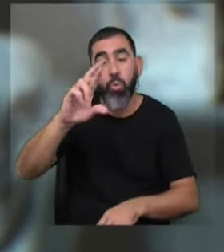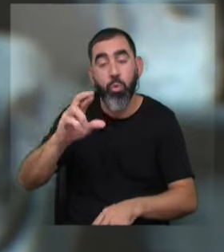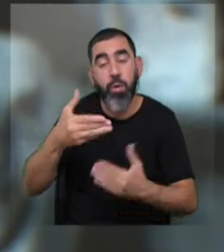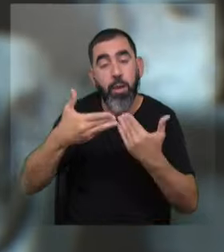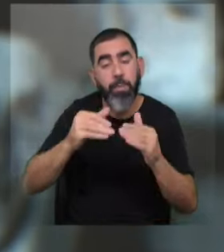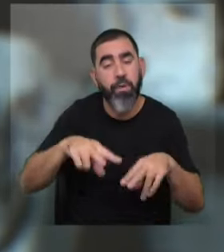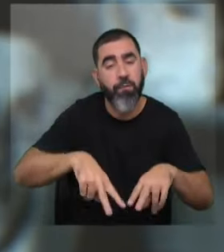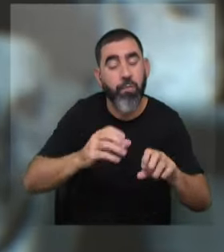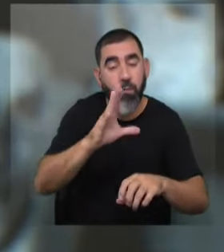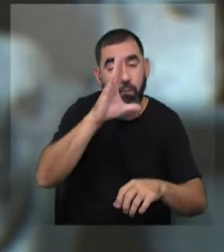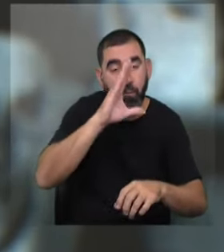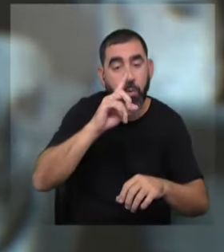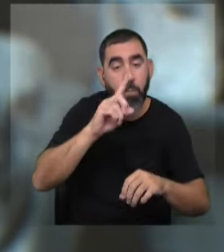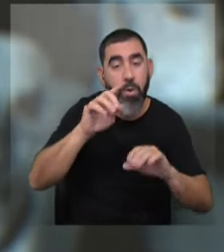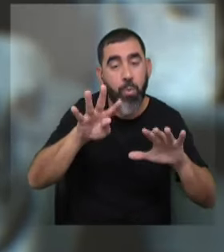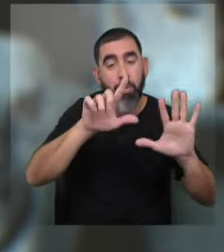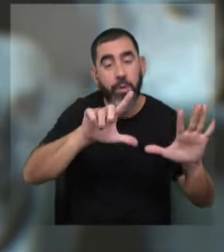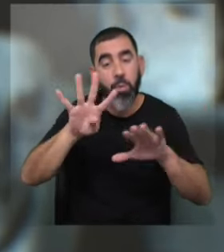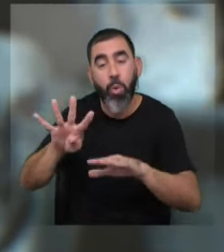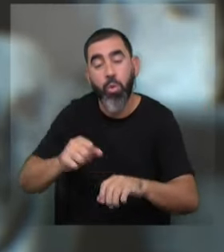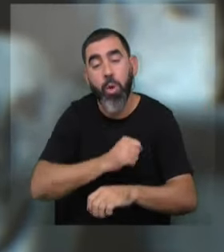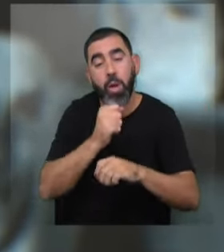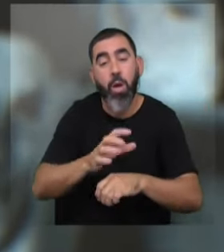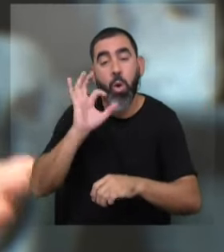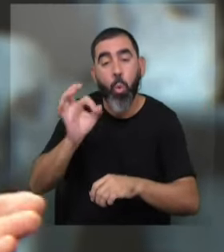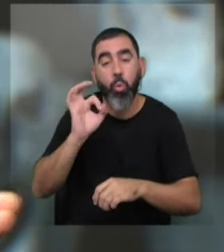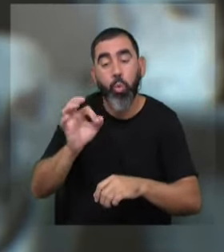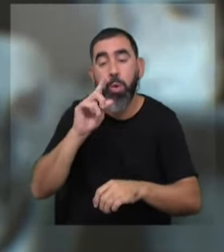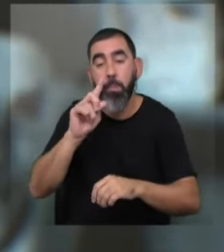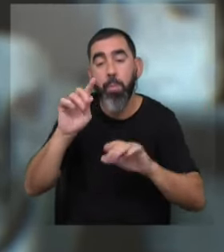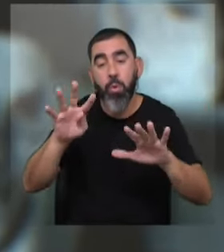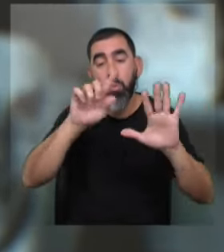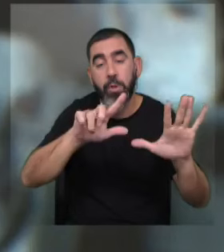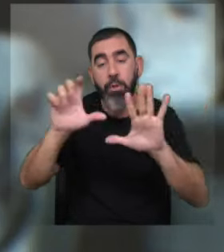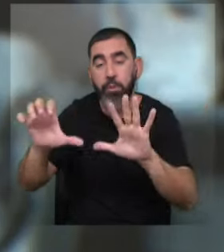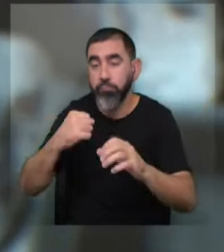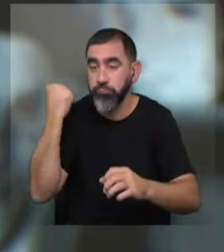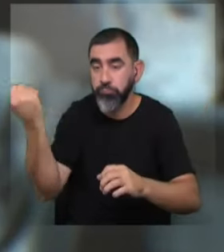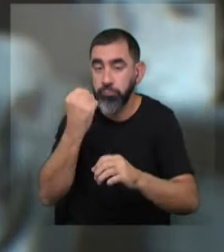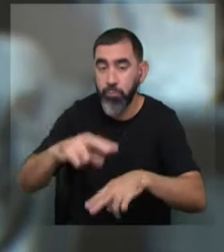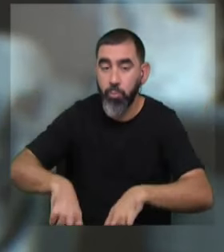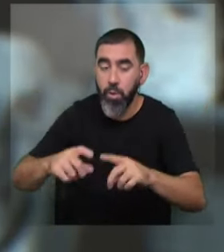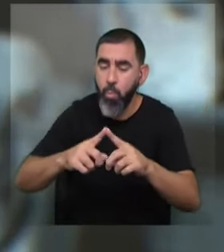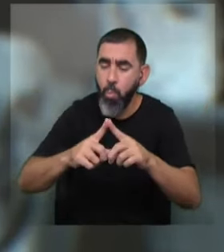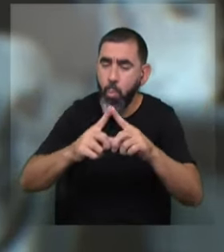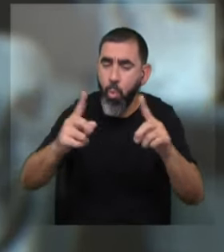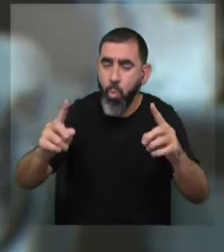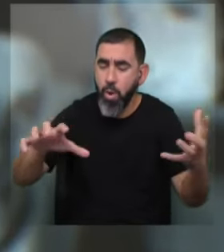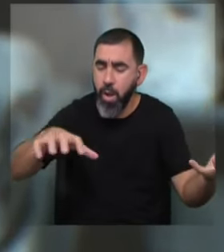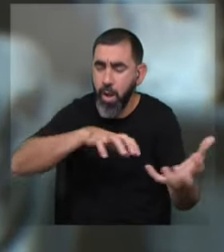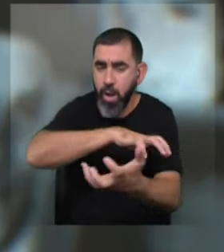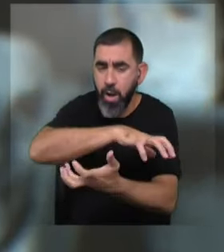desde febrero del 74 a octubre del 76. Es una investigación muy importante, muy larga, muy